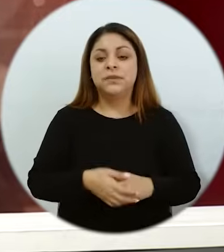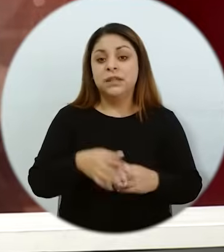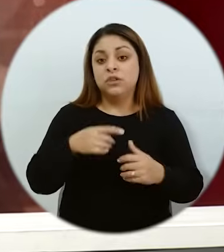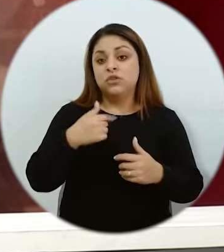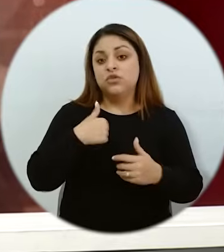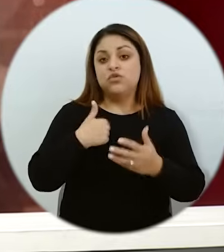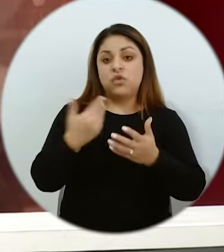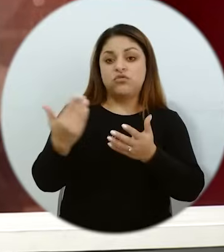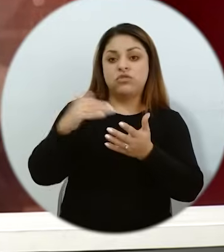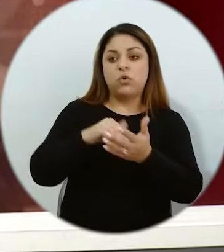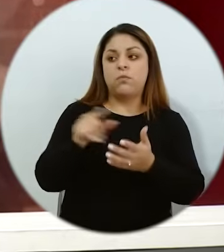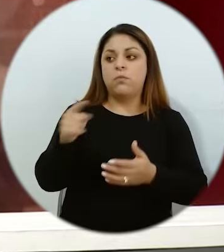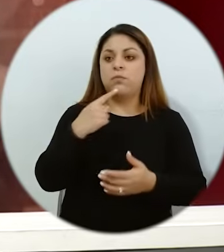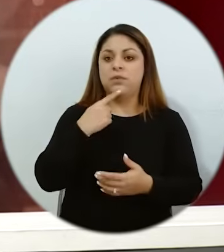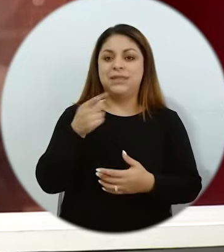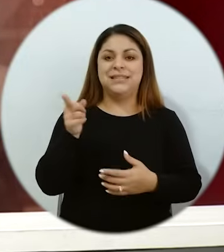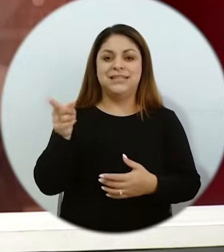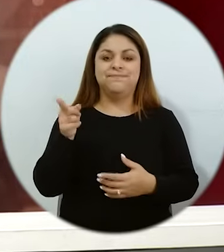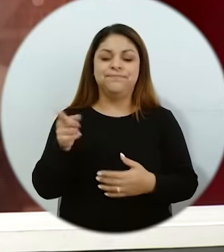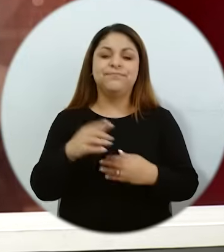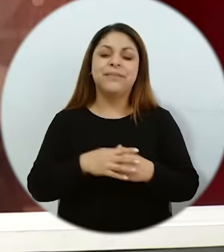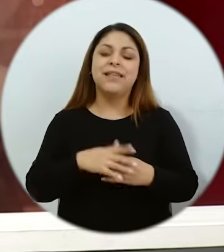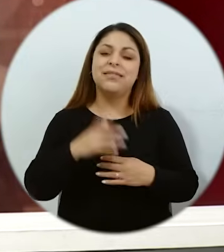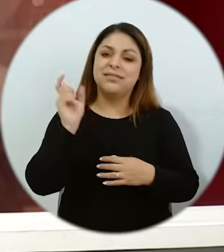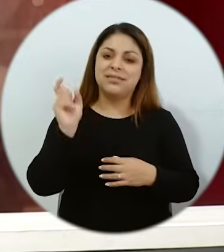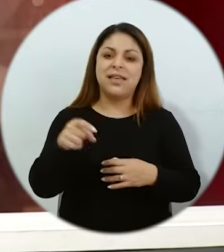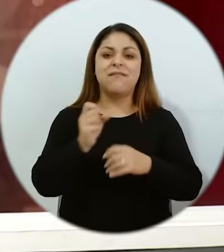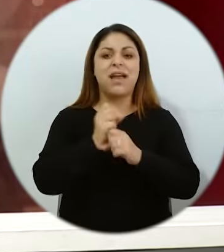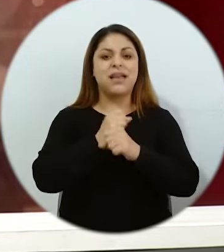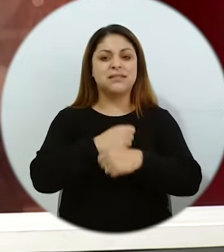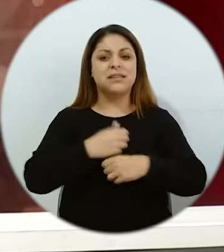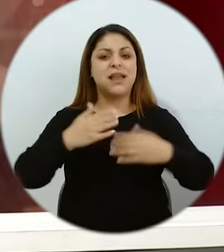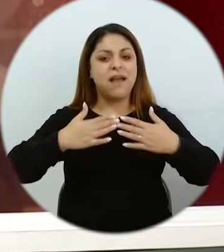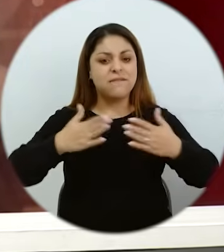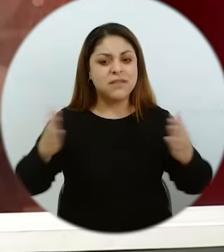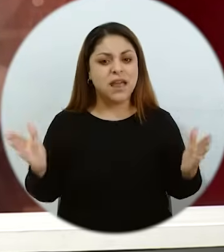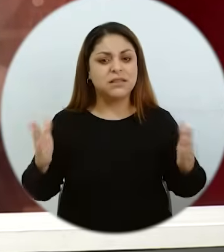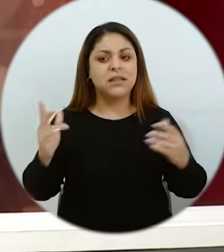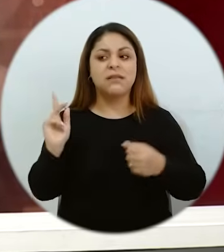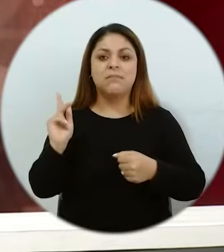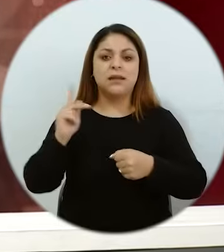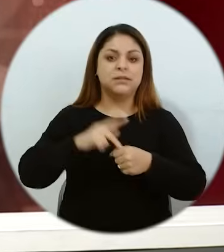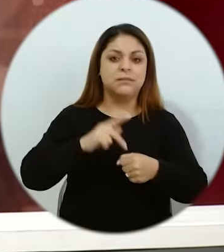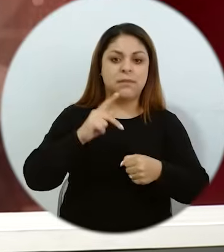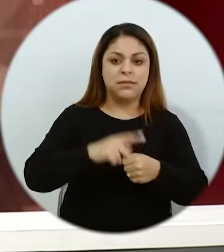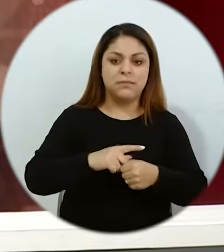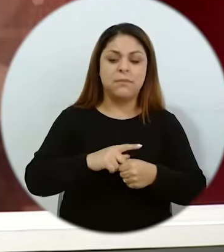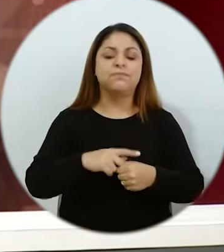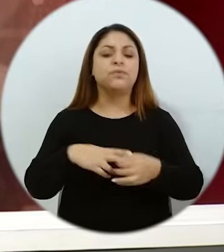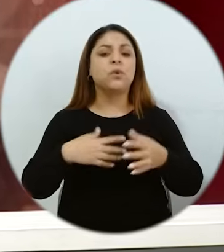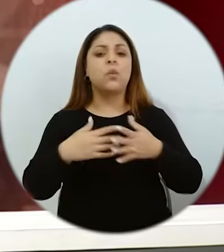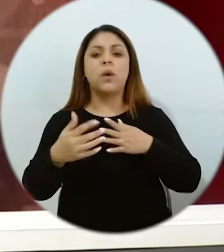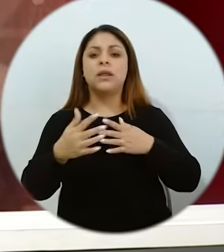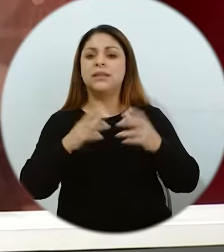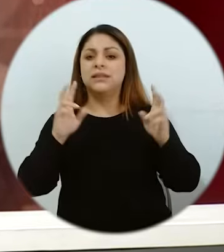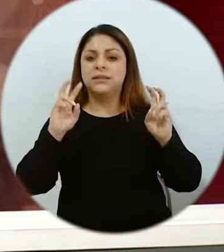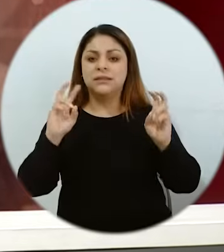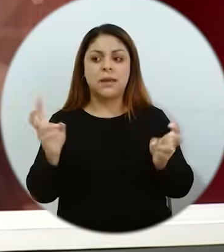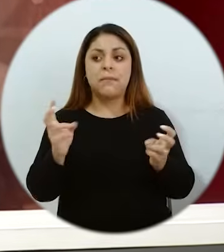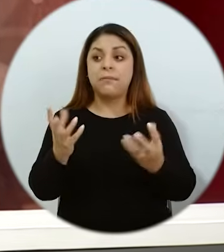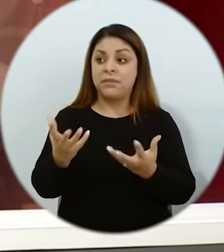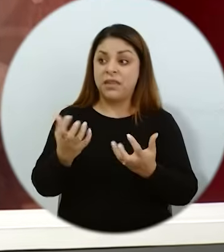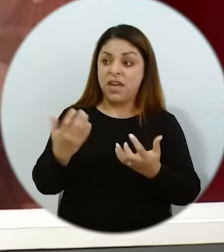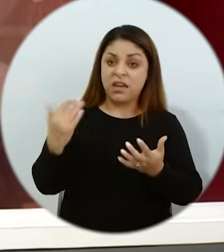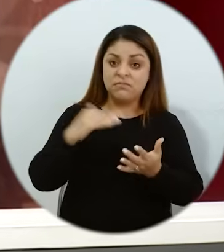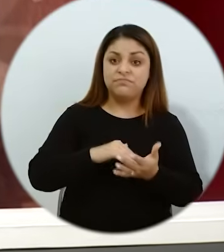Y aquí retomo lo que decía Carlos, tiene que hacerse de manera muy abierta y participativa. En